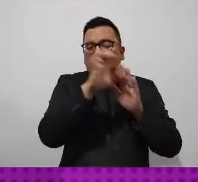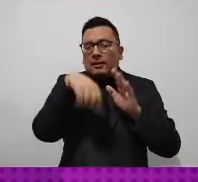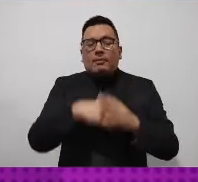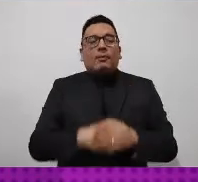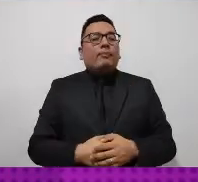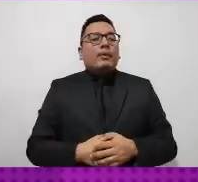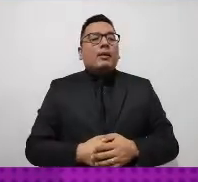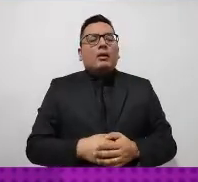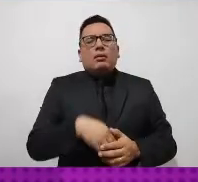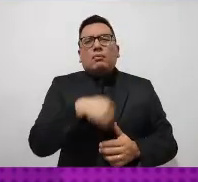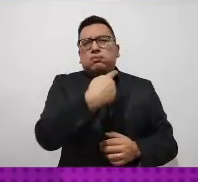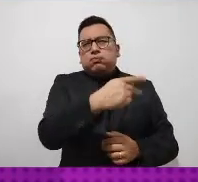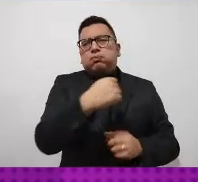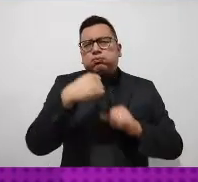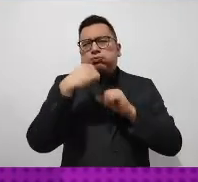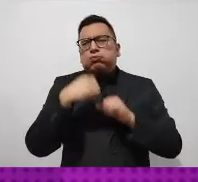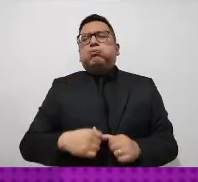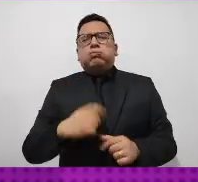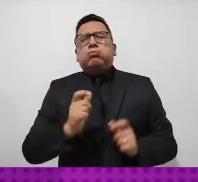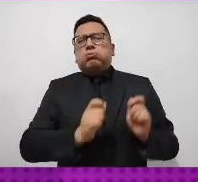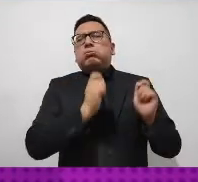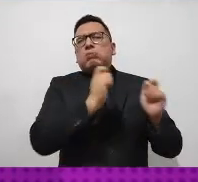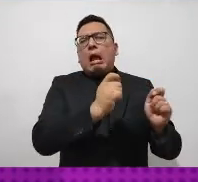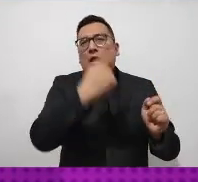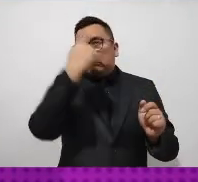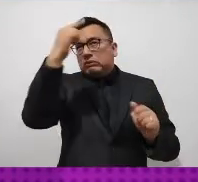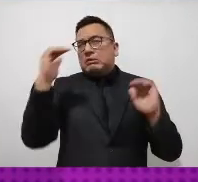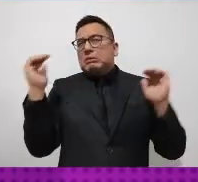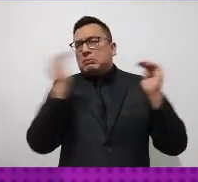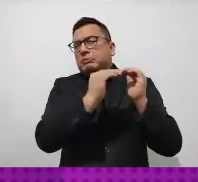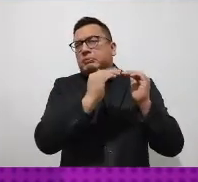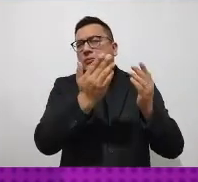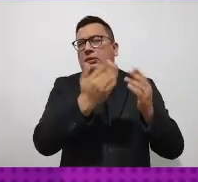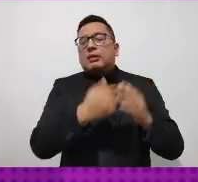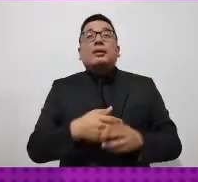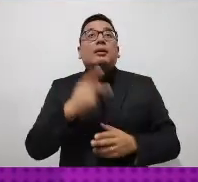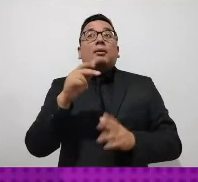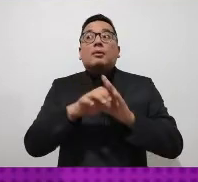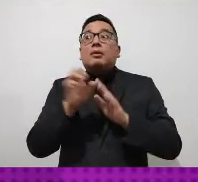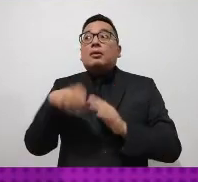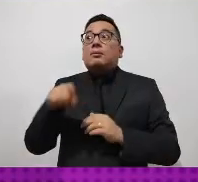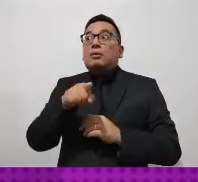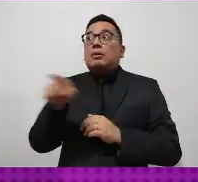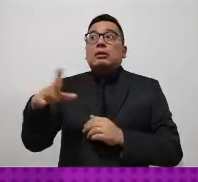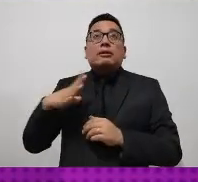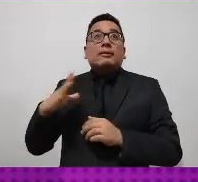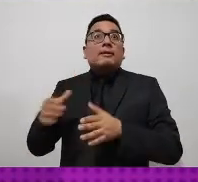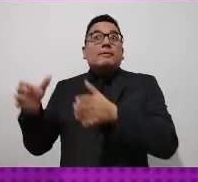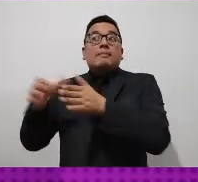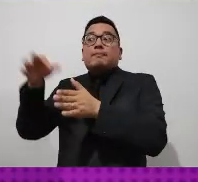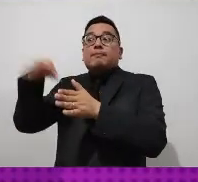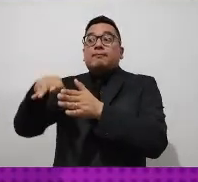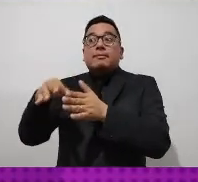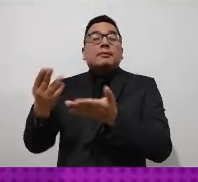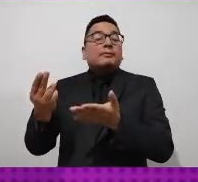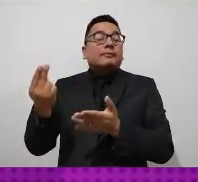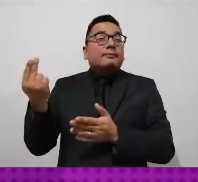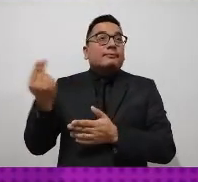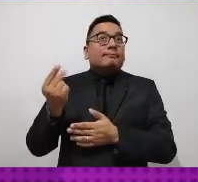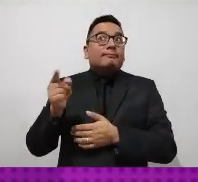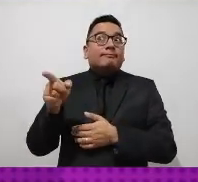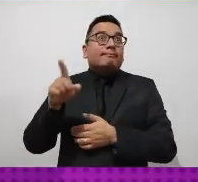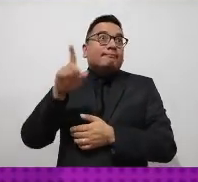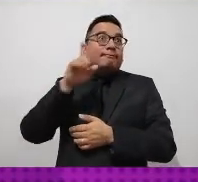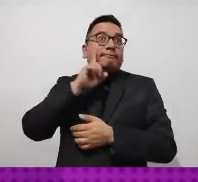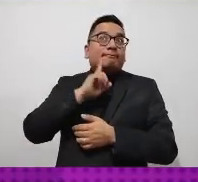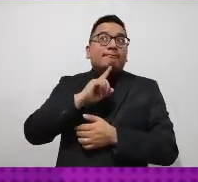de elección popular, pues es la ciudadanía quien elige a quienes llegan al poder. Entonces, tenemos reglas para